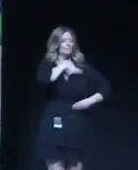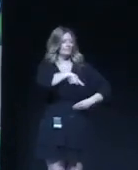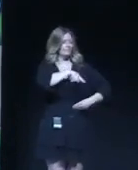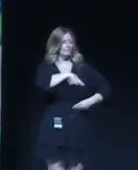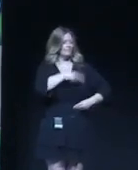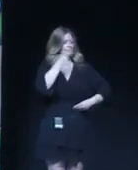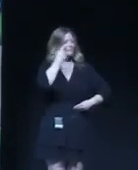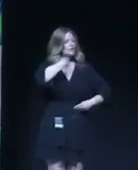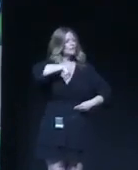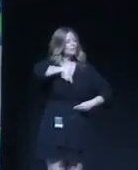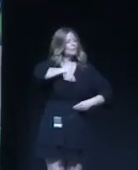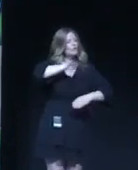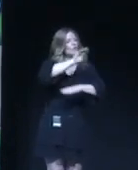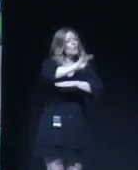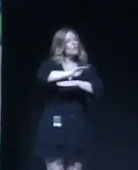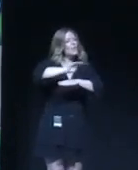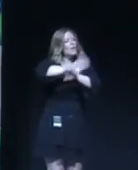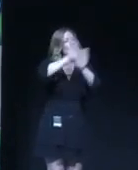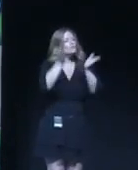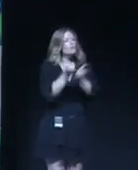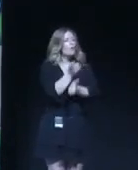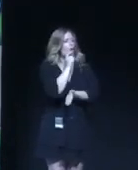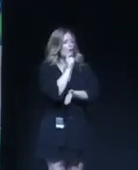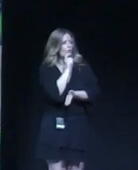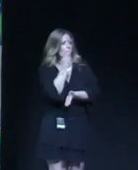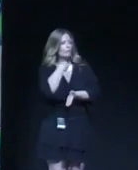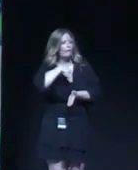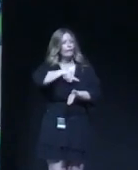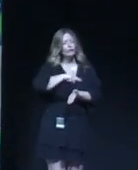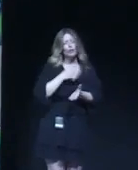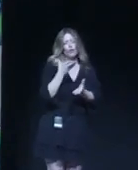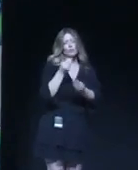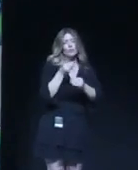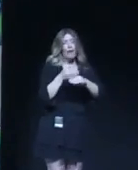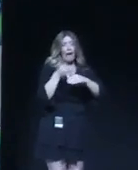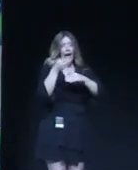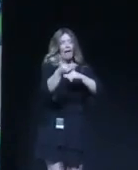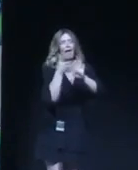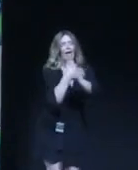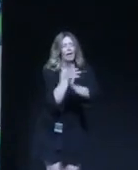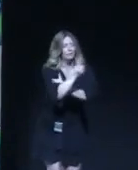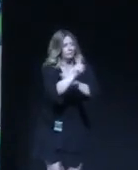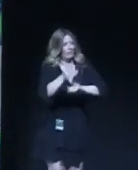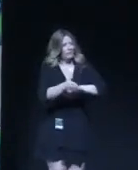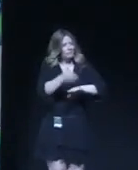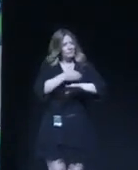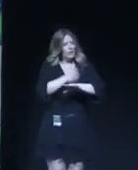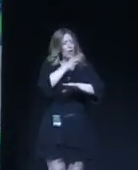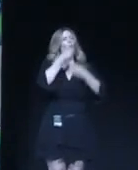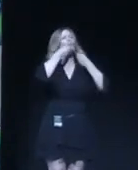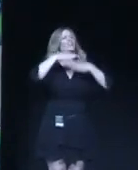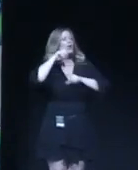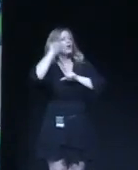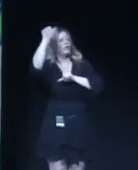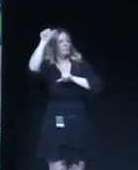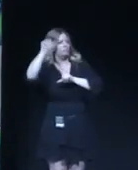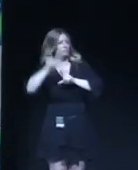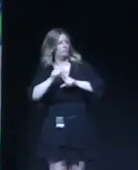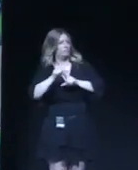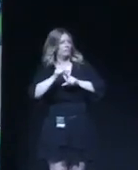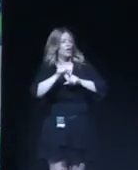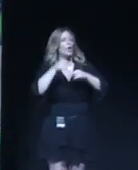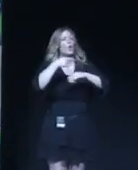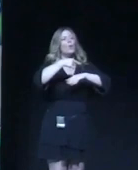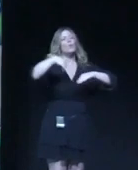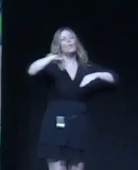estamos cuidando el planeta. No voy a hacer mucho spoiler, pero la historia que vamos a ver, Cuerdas, de Estíbaliz Urresola,